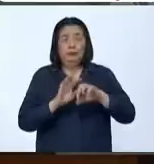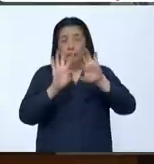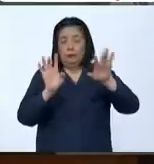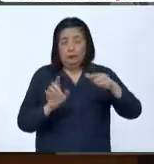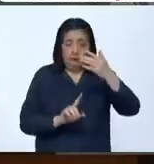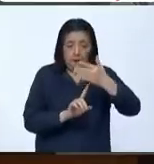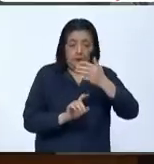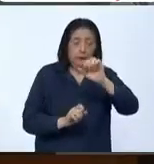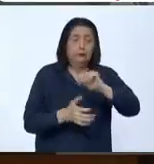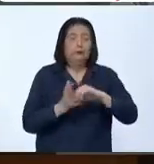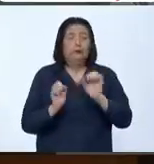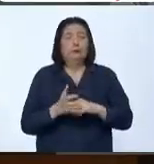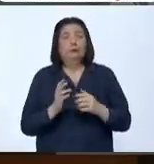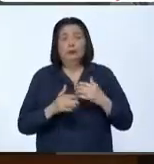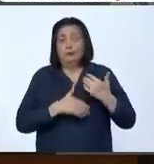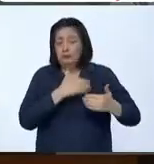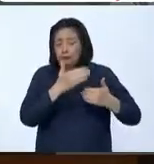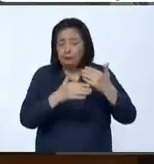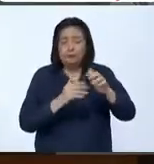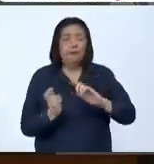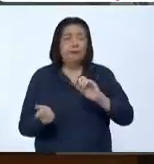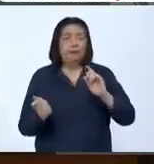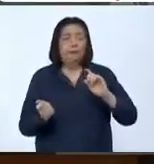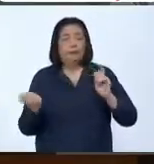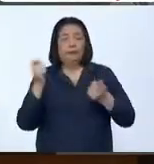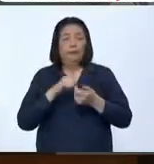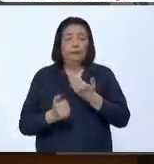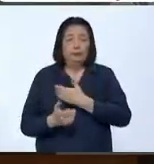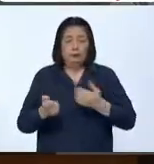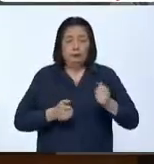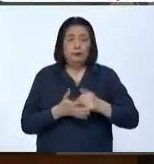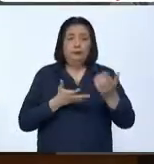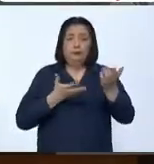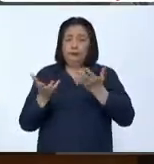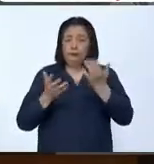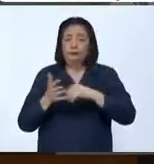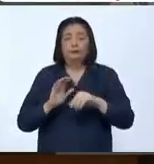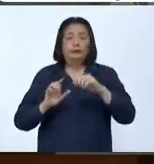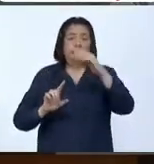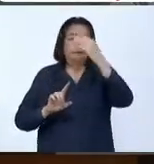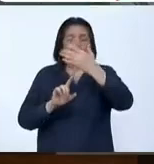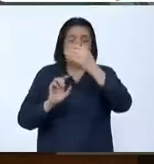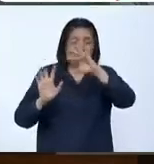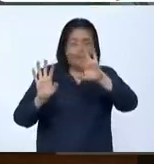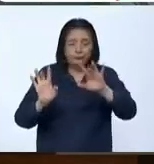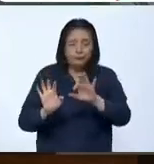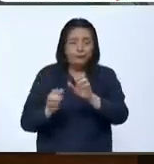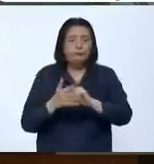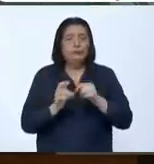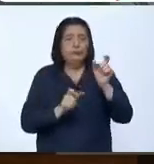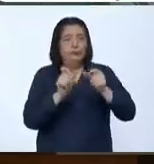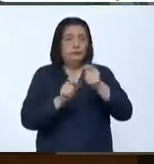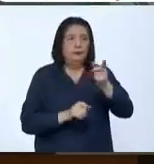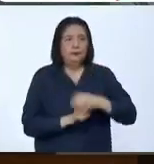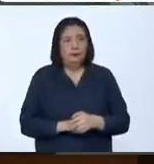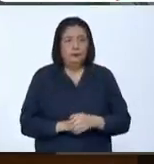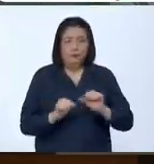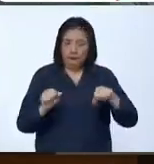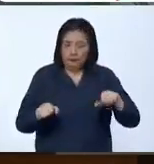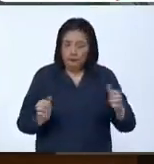aceleraremos la transformación del estado con servicios digitales sencillos para la ciudadanía